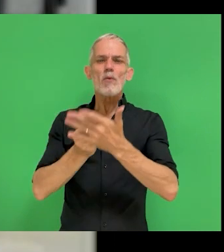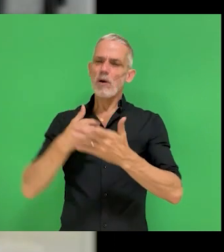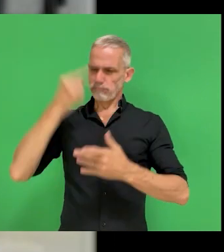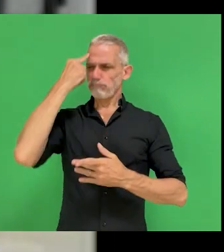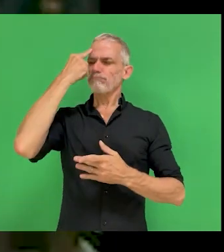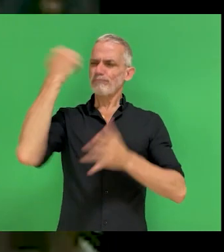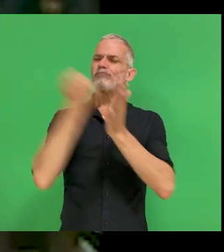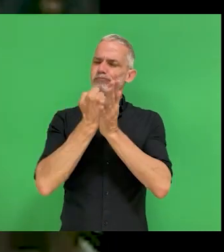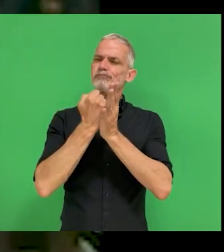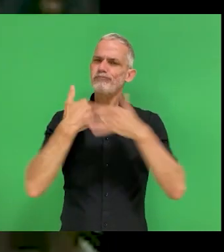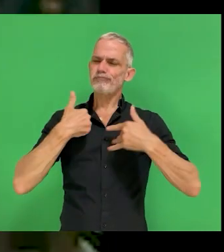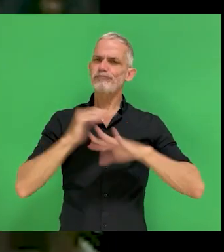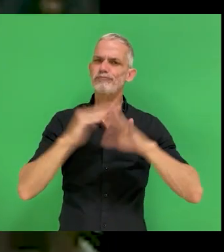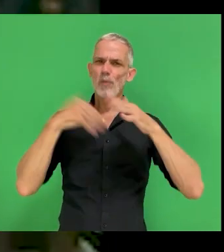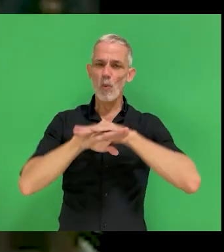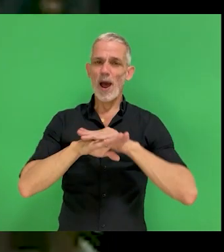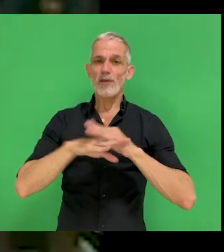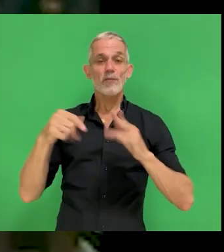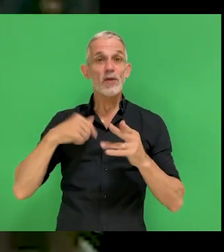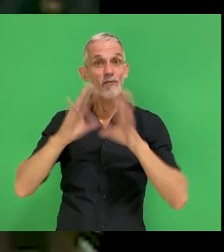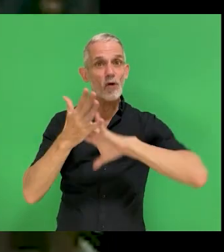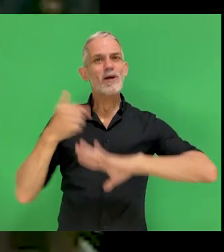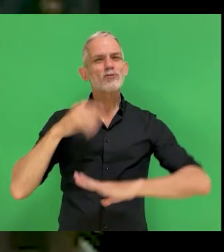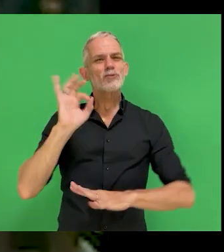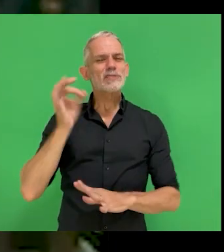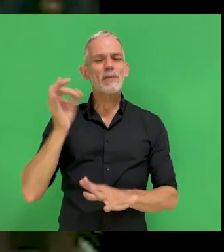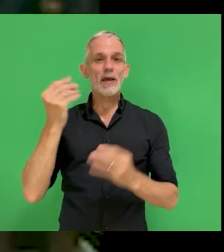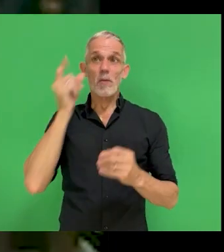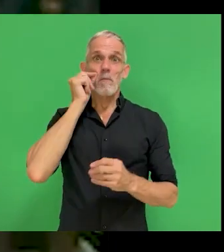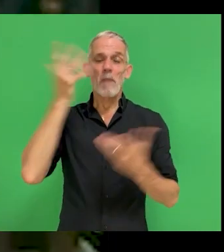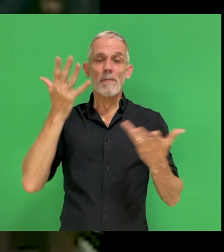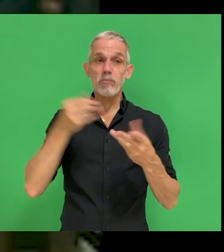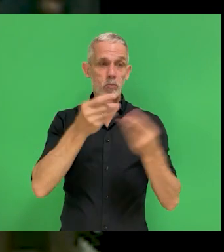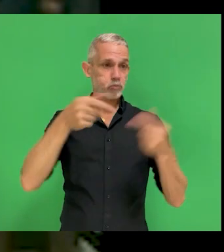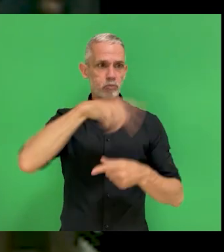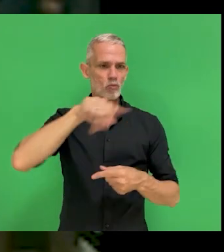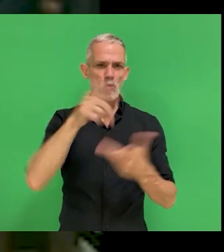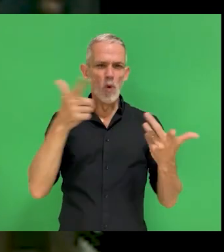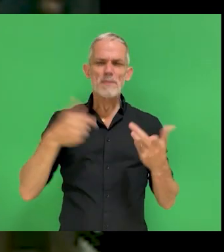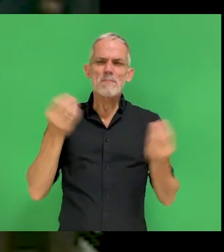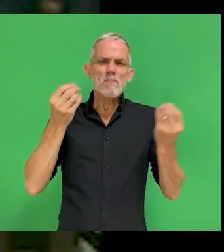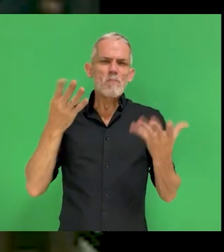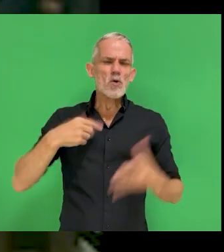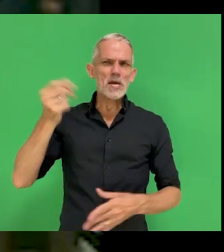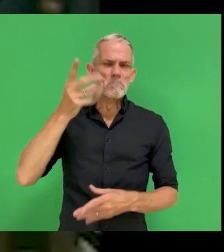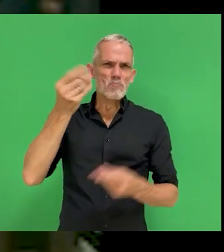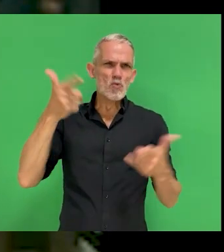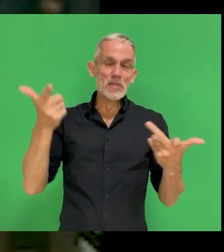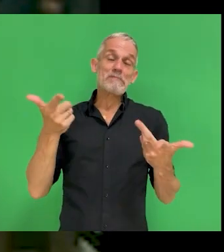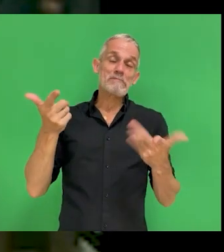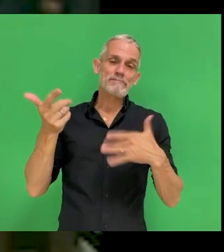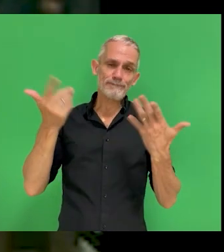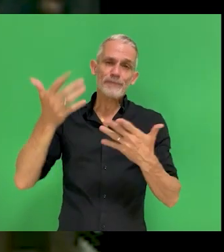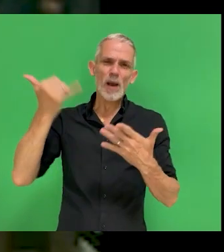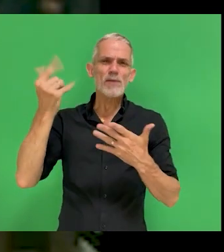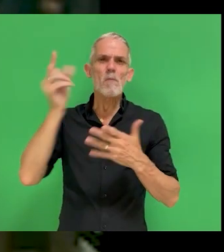tengo muy presentes. De esa manera yo sabía que tenía un papá que no estaba, no entendía muy bien por qué,